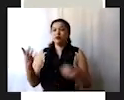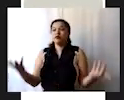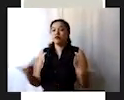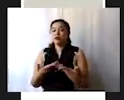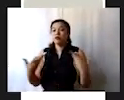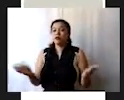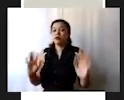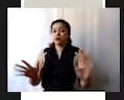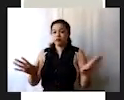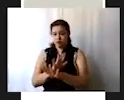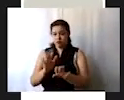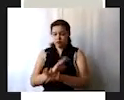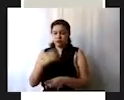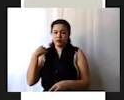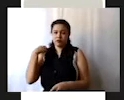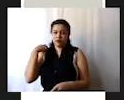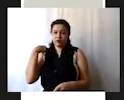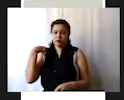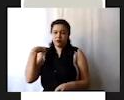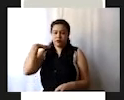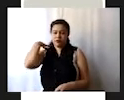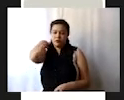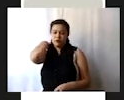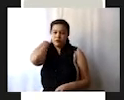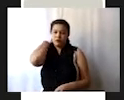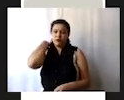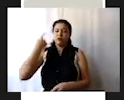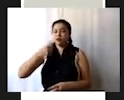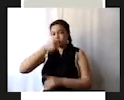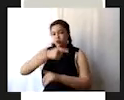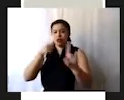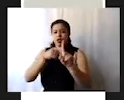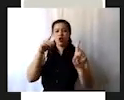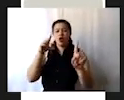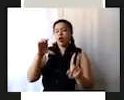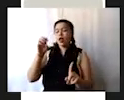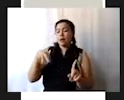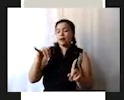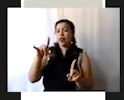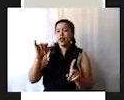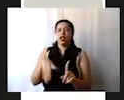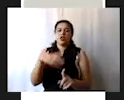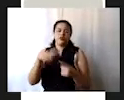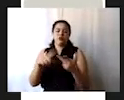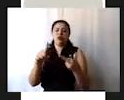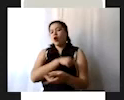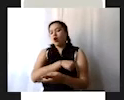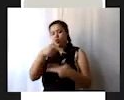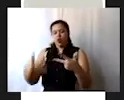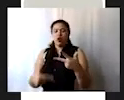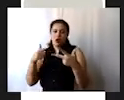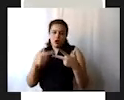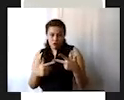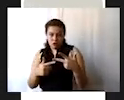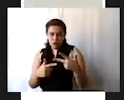en su momento fueron los objetivos del desarrollo del milenio, que eran 8 objetivos, no adoptados a consulta abierta como lo